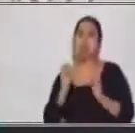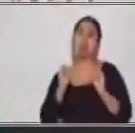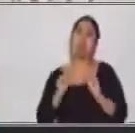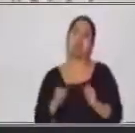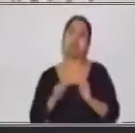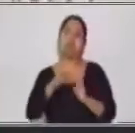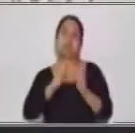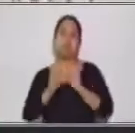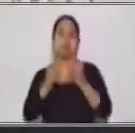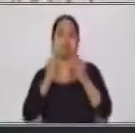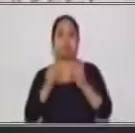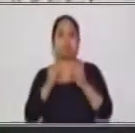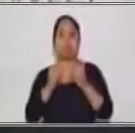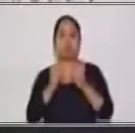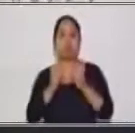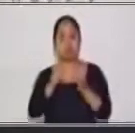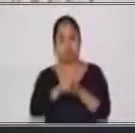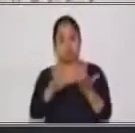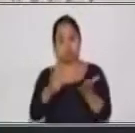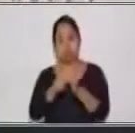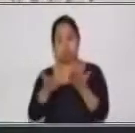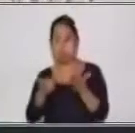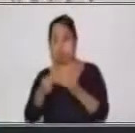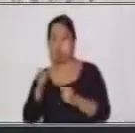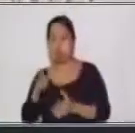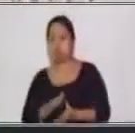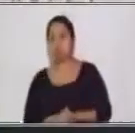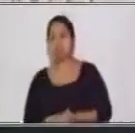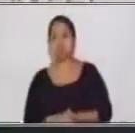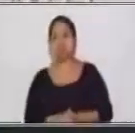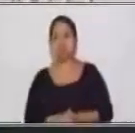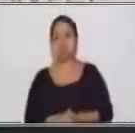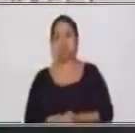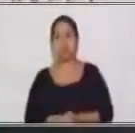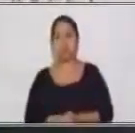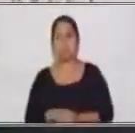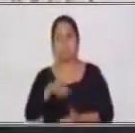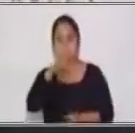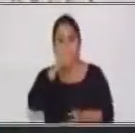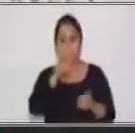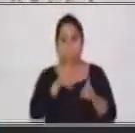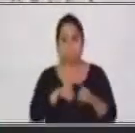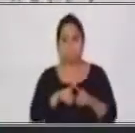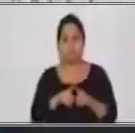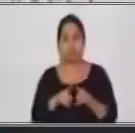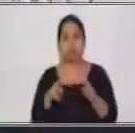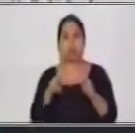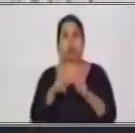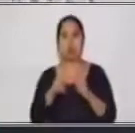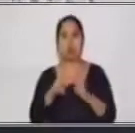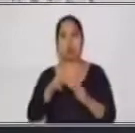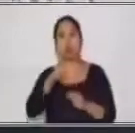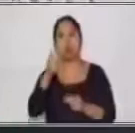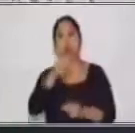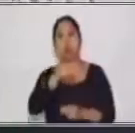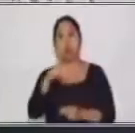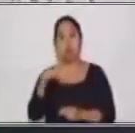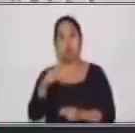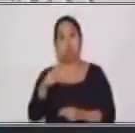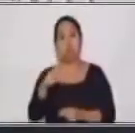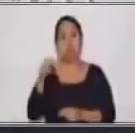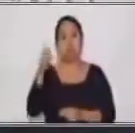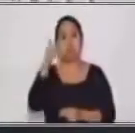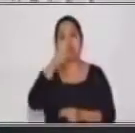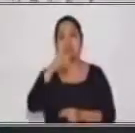de tantas obras que tiene José Mía y Vidaurre. También es conocido más con un seudónimo como se le conoce como Salomé